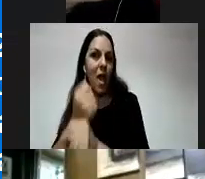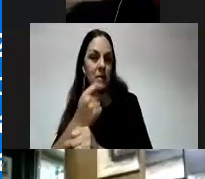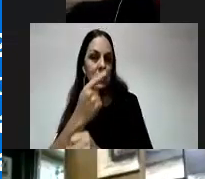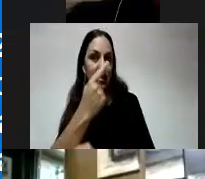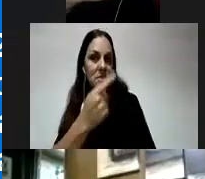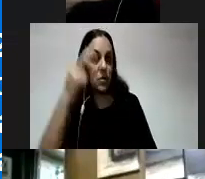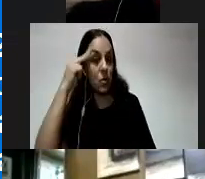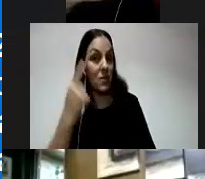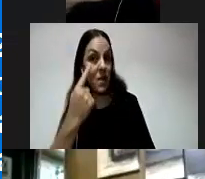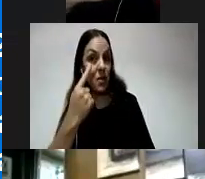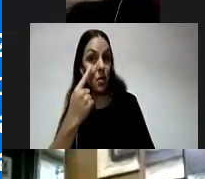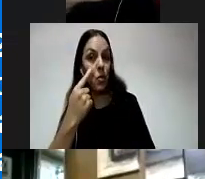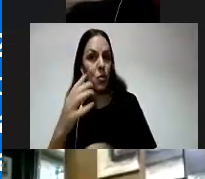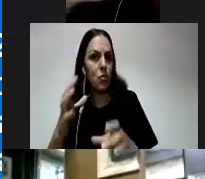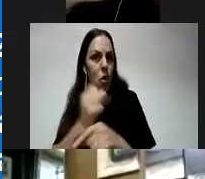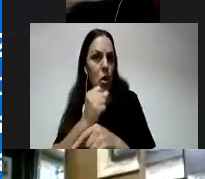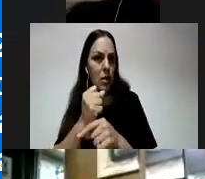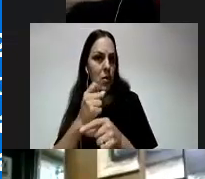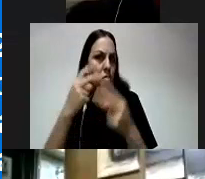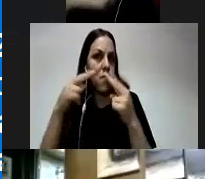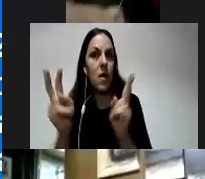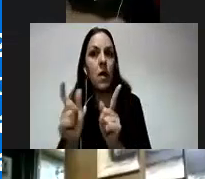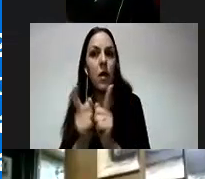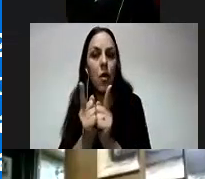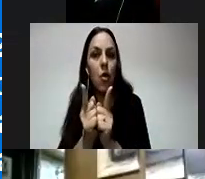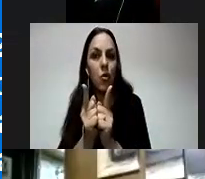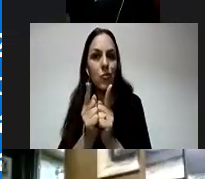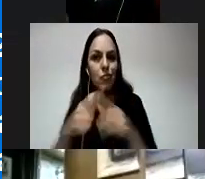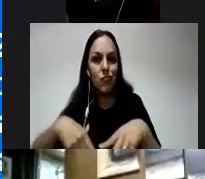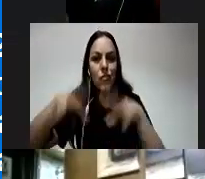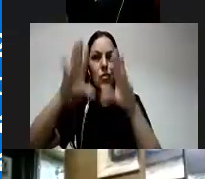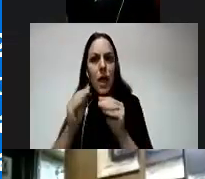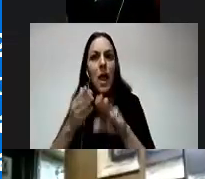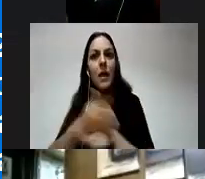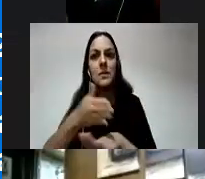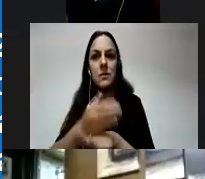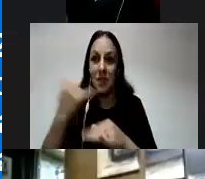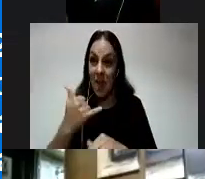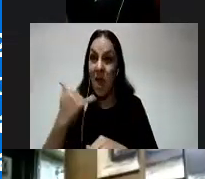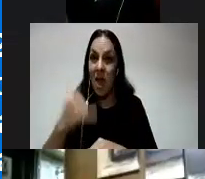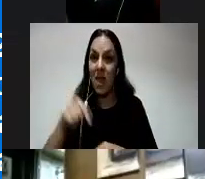el ámbito de la ciudad autónoma a lograr la total accesibilidad.